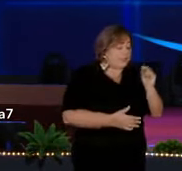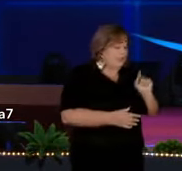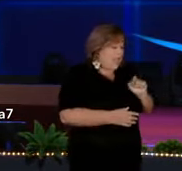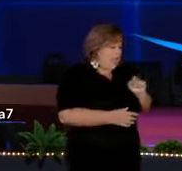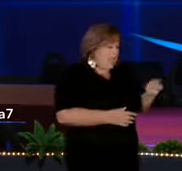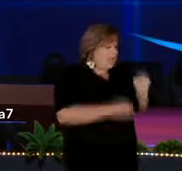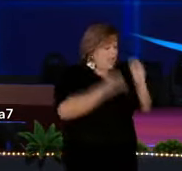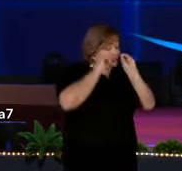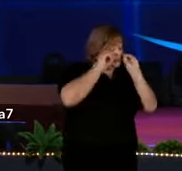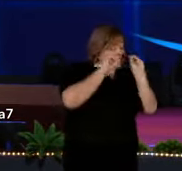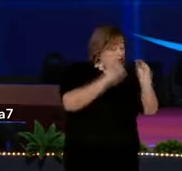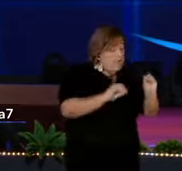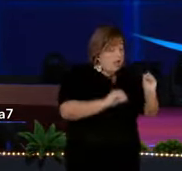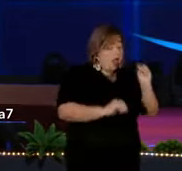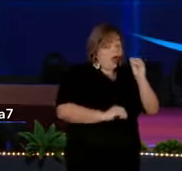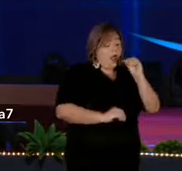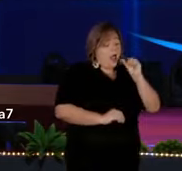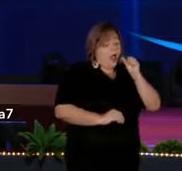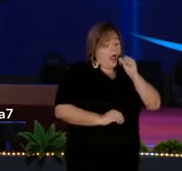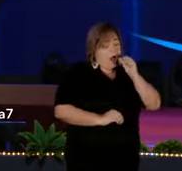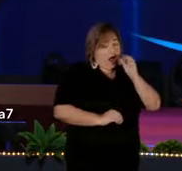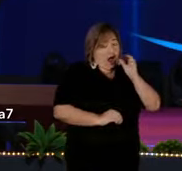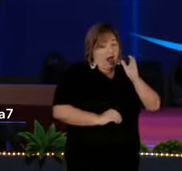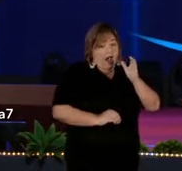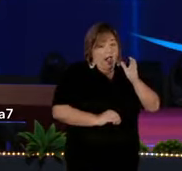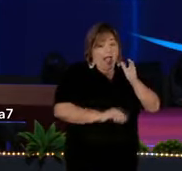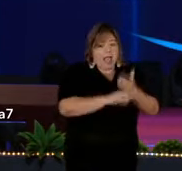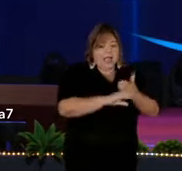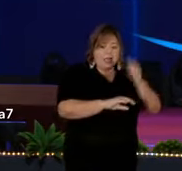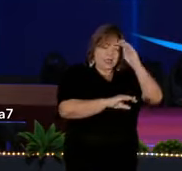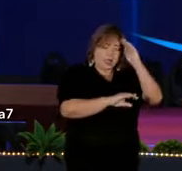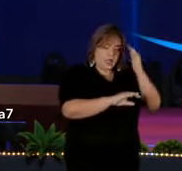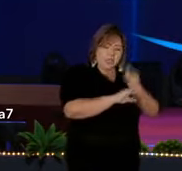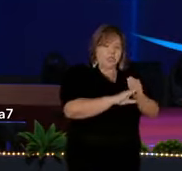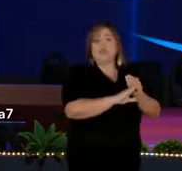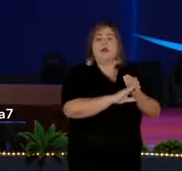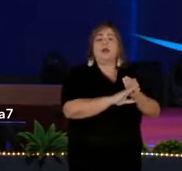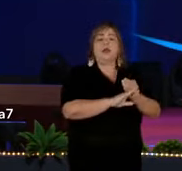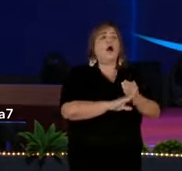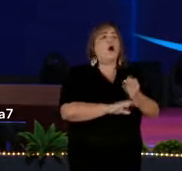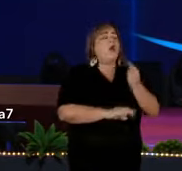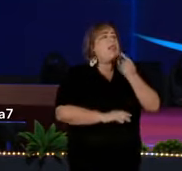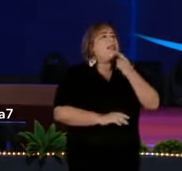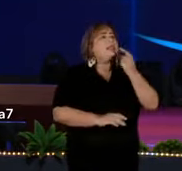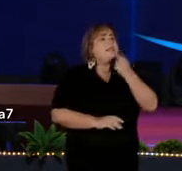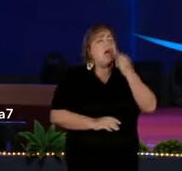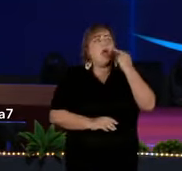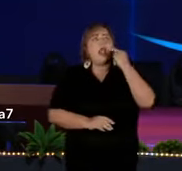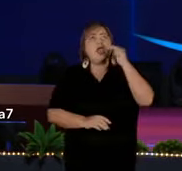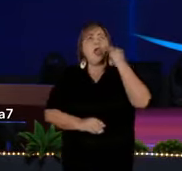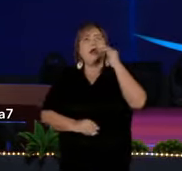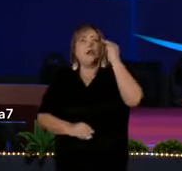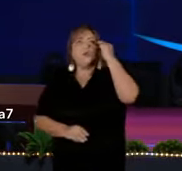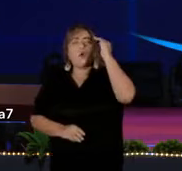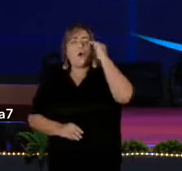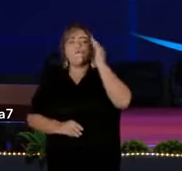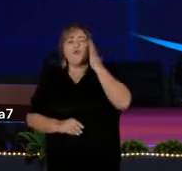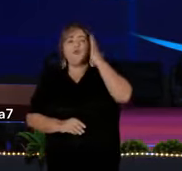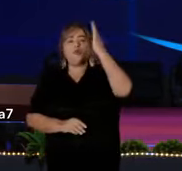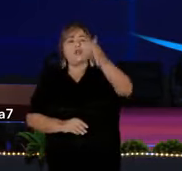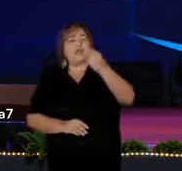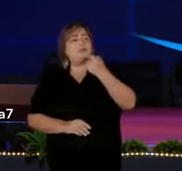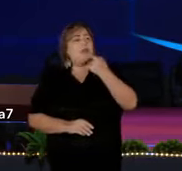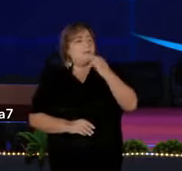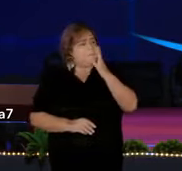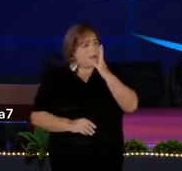los va a bendecir. Y Estefan y su hijo le dirán a tus nietos, Maritere, mi mamá